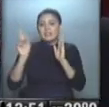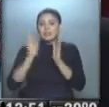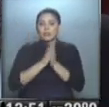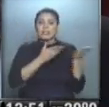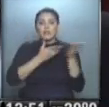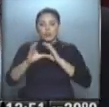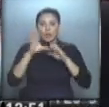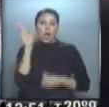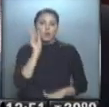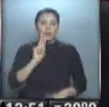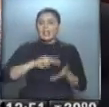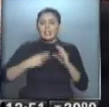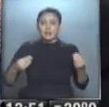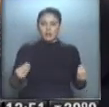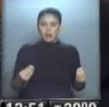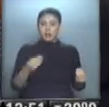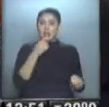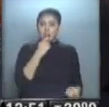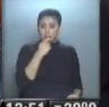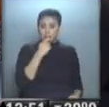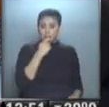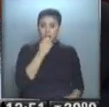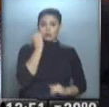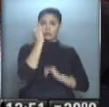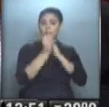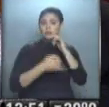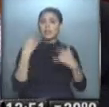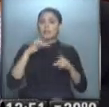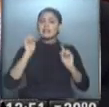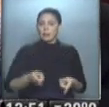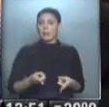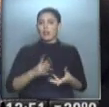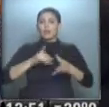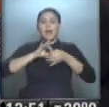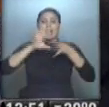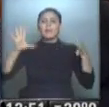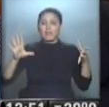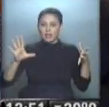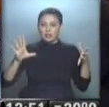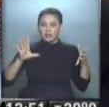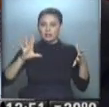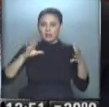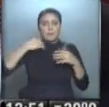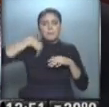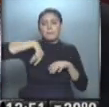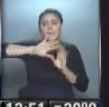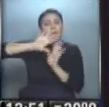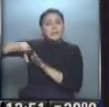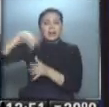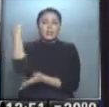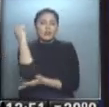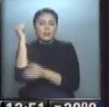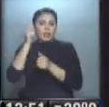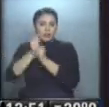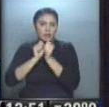audiovisual. ¿Qué quiero decir con esto? Quien ejerce la palabra tiene que poder ejercerla independientemente del tamaño económico de su compañía.